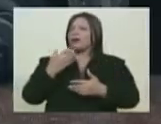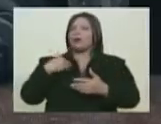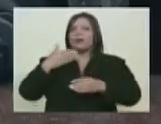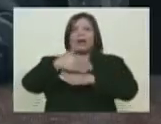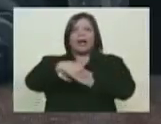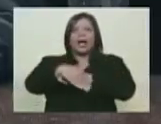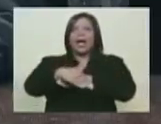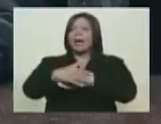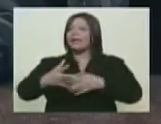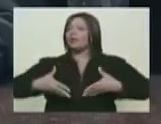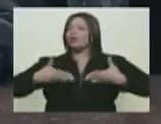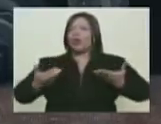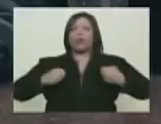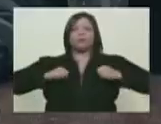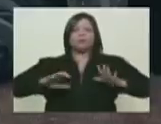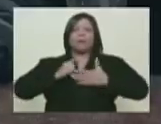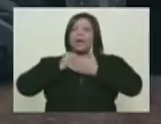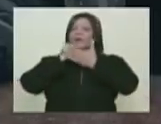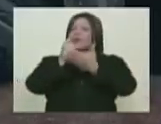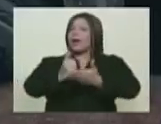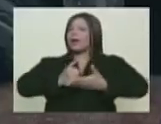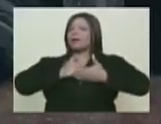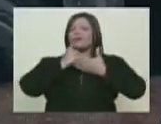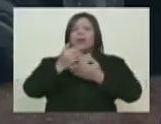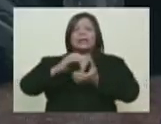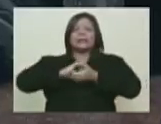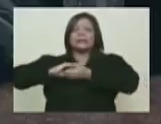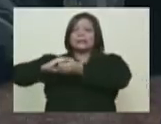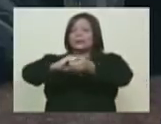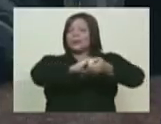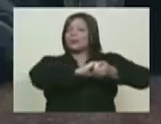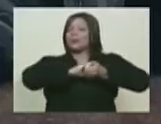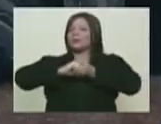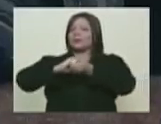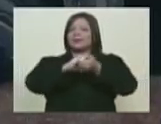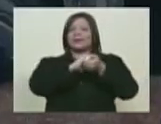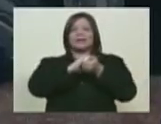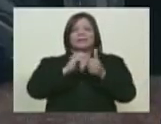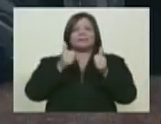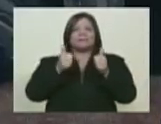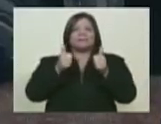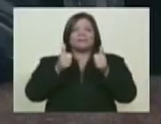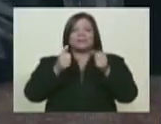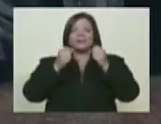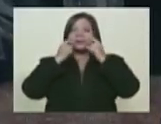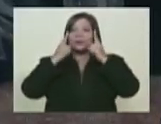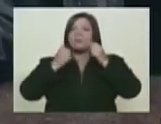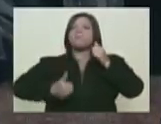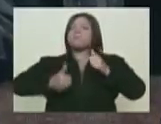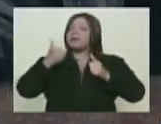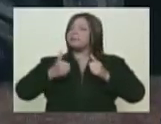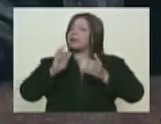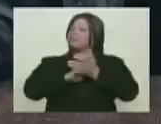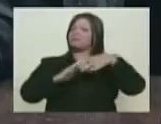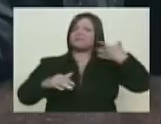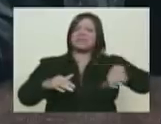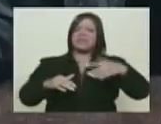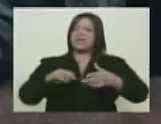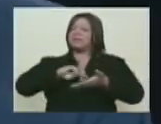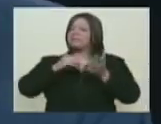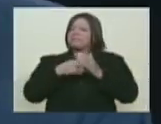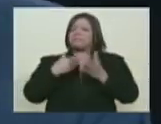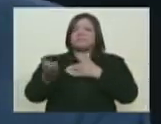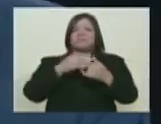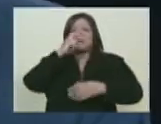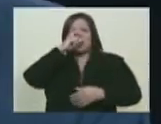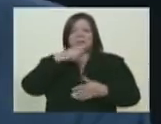la calle a darlo todo, a no pedir nada. La solidaridad más... Cada vez me vuelvo más de izquierda, maldita sea. Esa es la edad que me